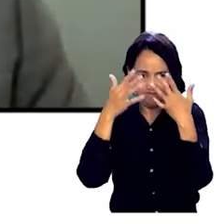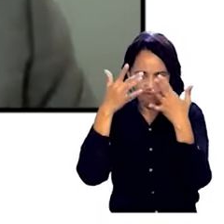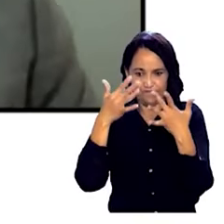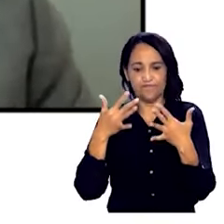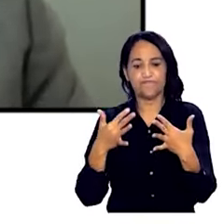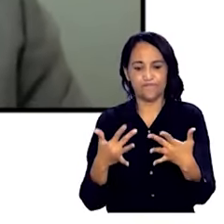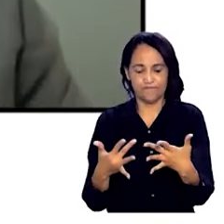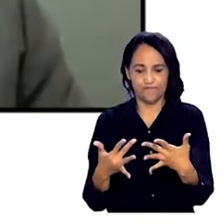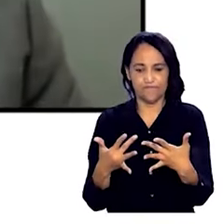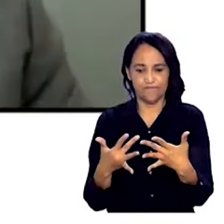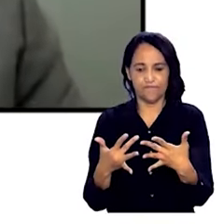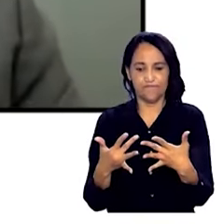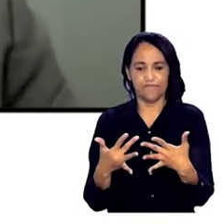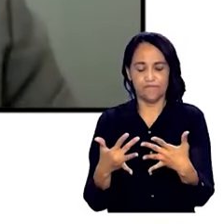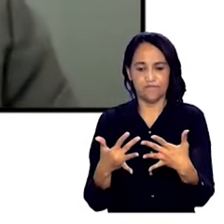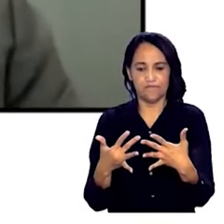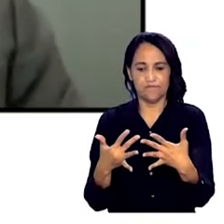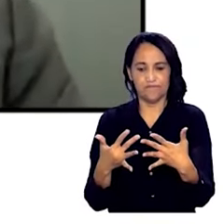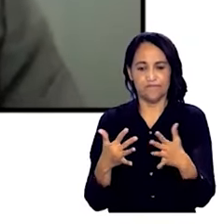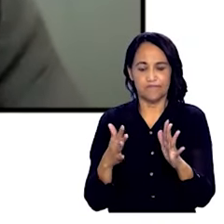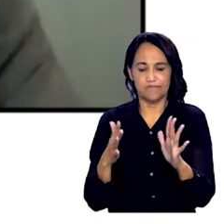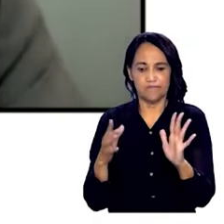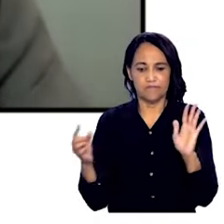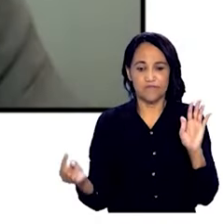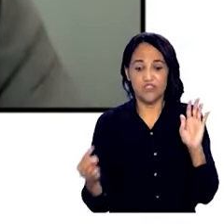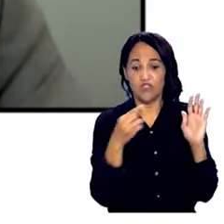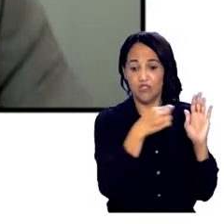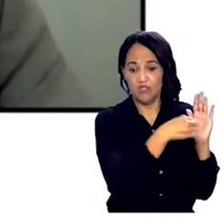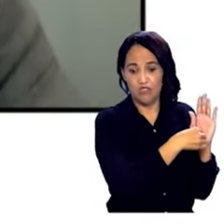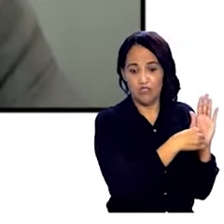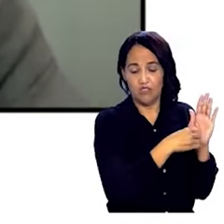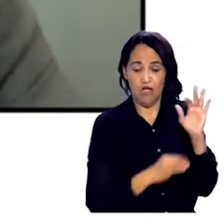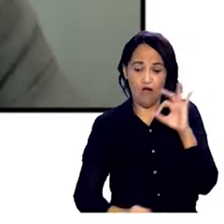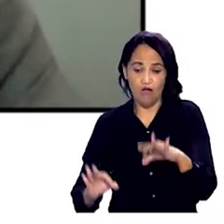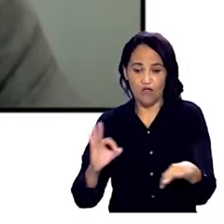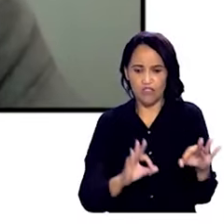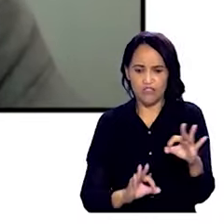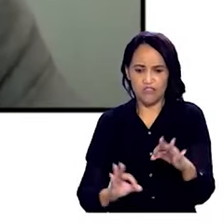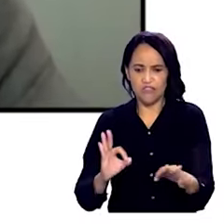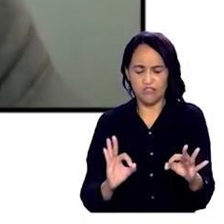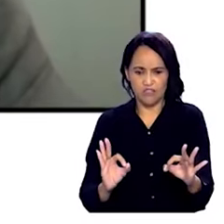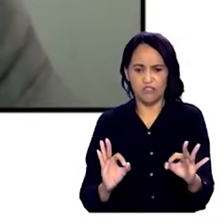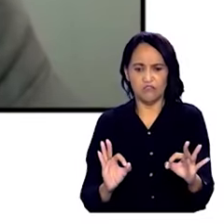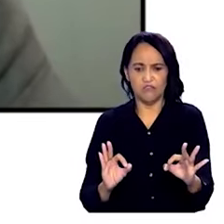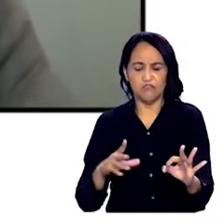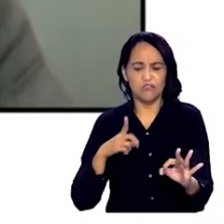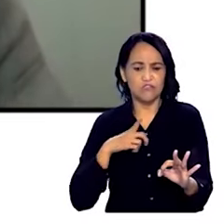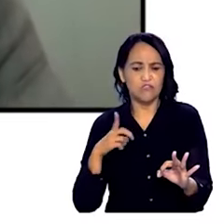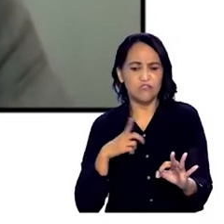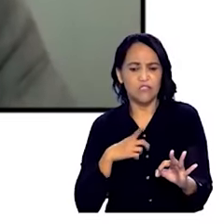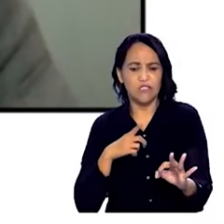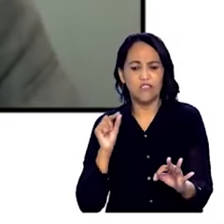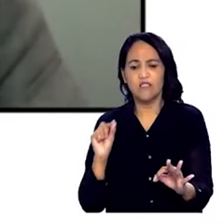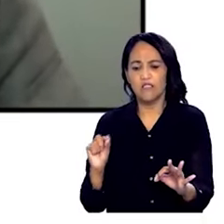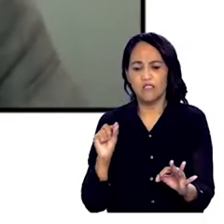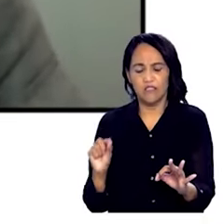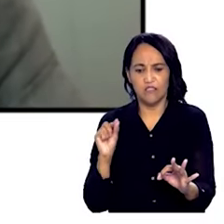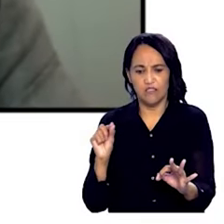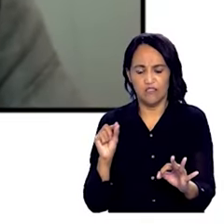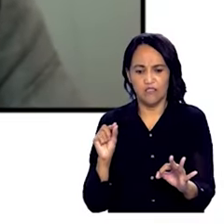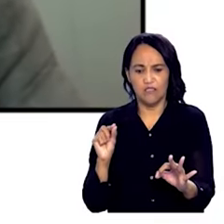indes organiz cubr Anis con Uno compar de la corte